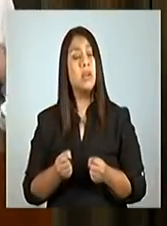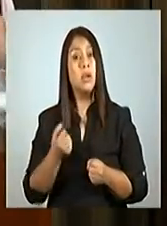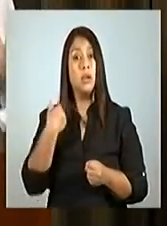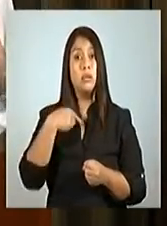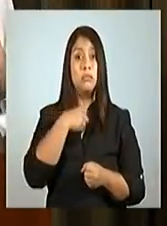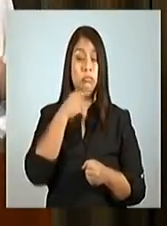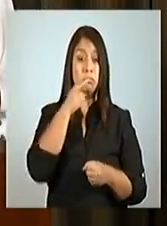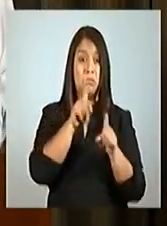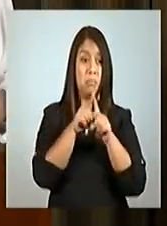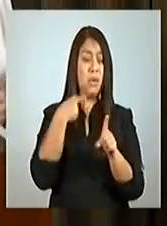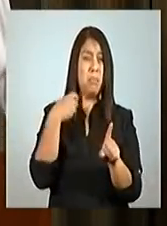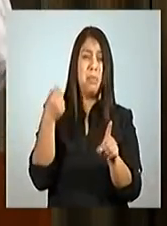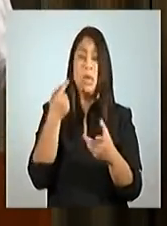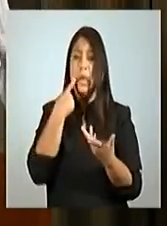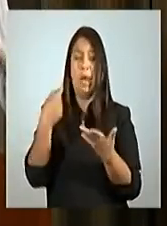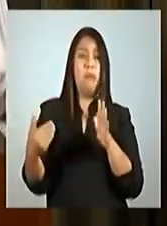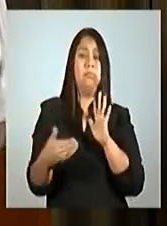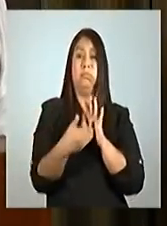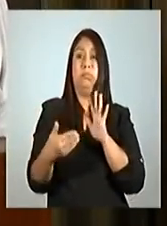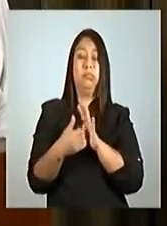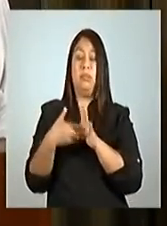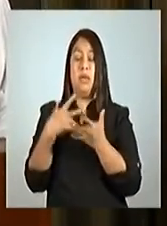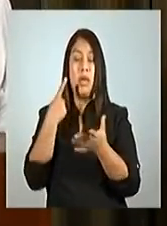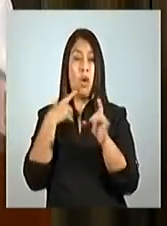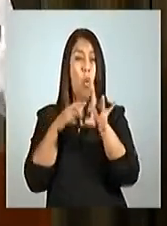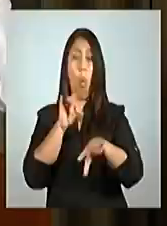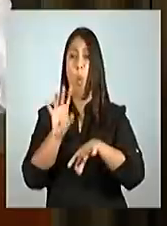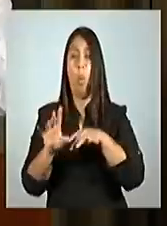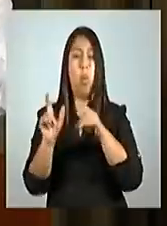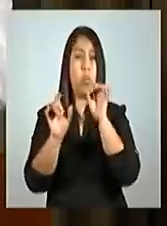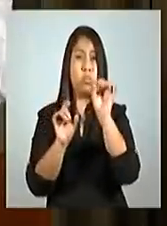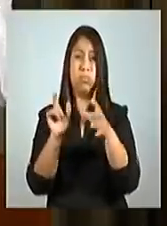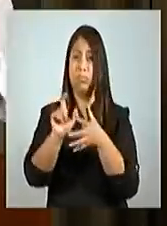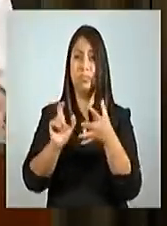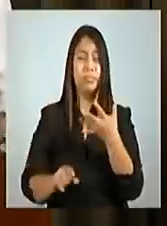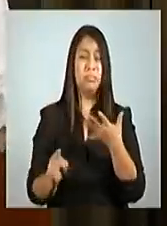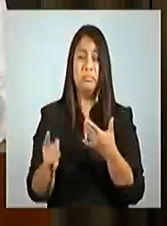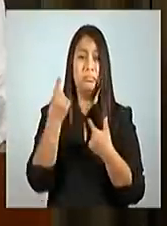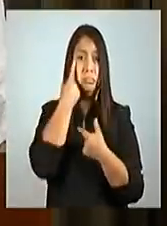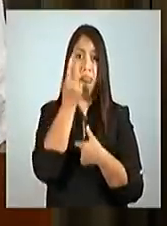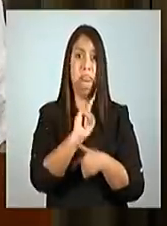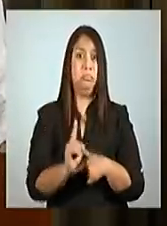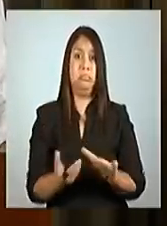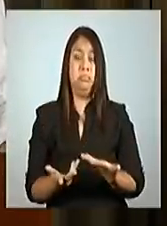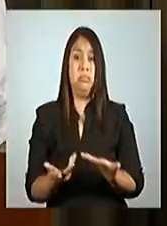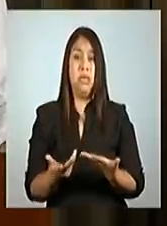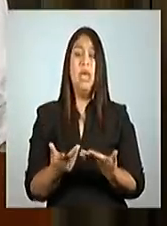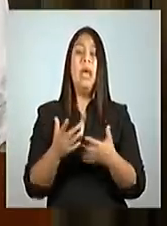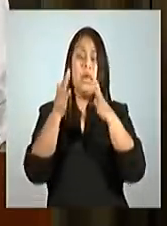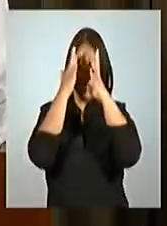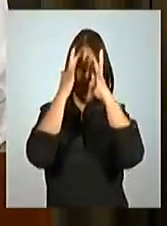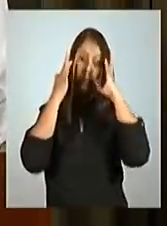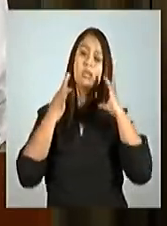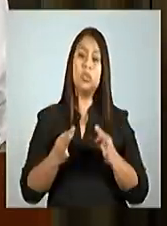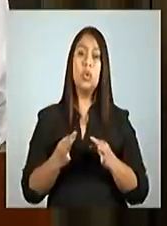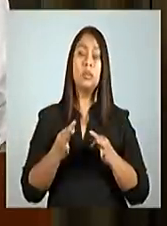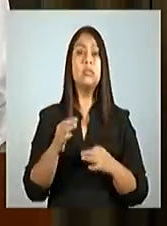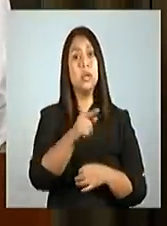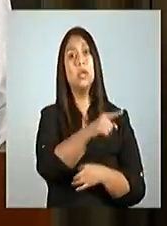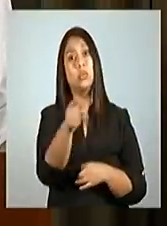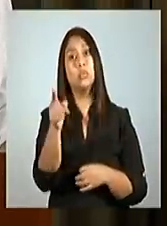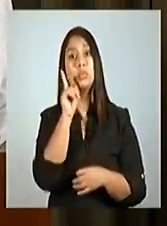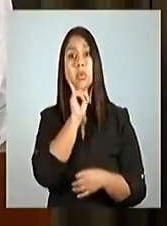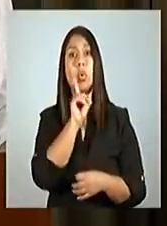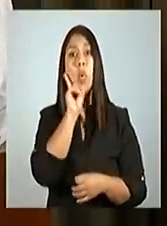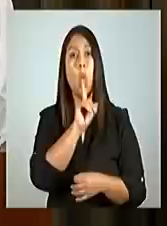Me ha tocado enfrentar a situaciones nunca antes vistas y he asumido decisiones que ha conllevado a que ustedes,